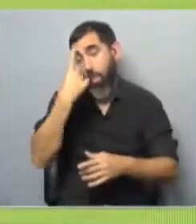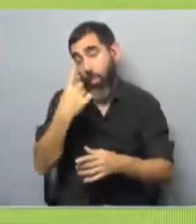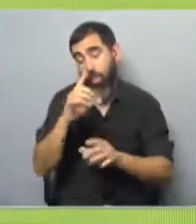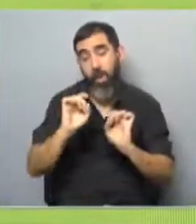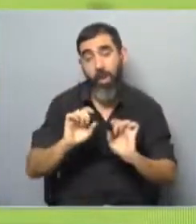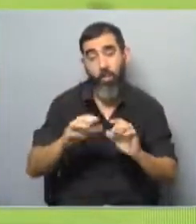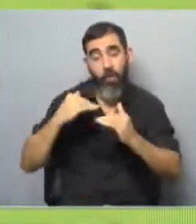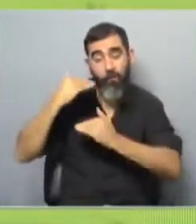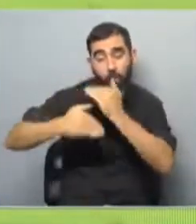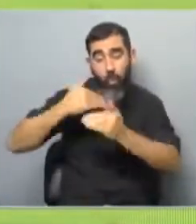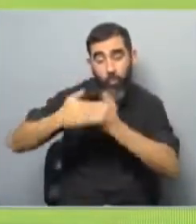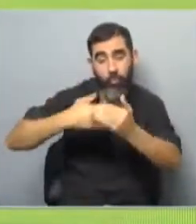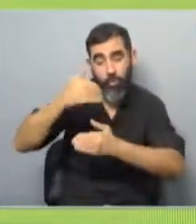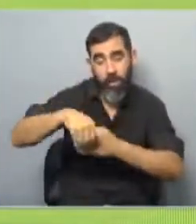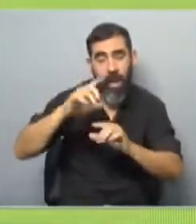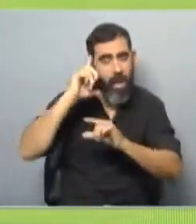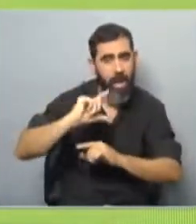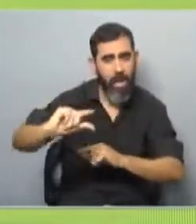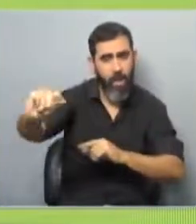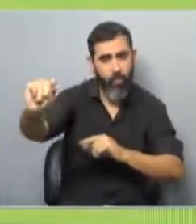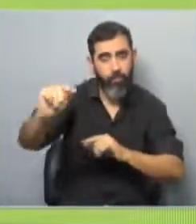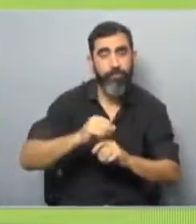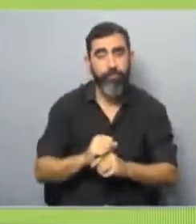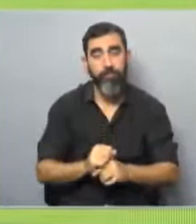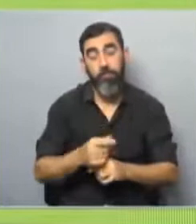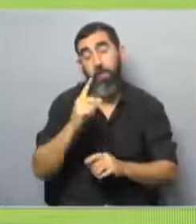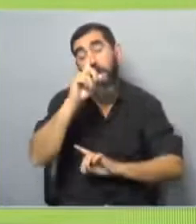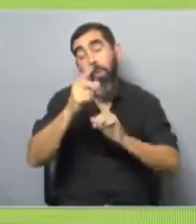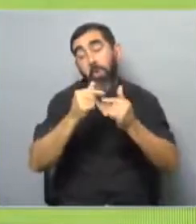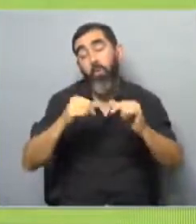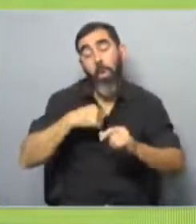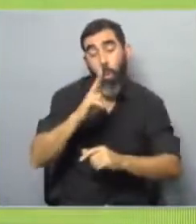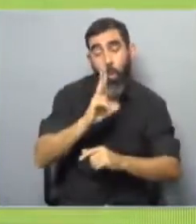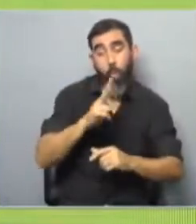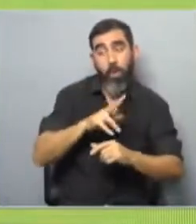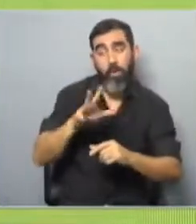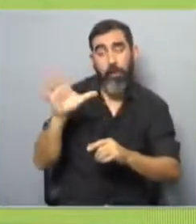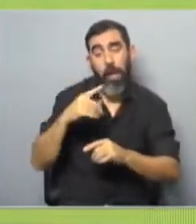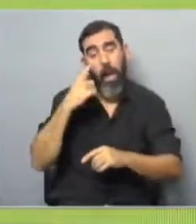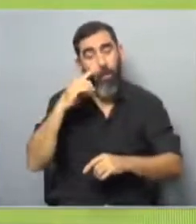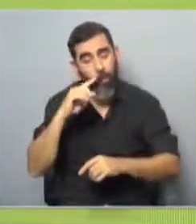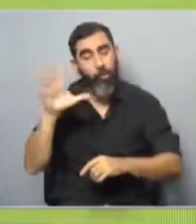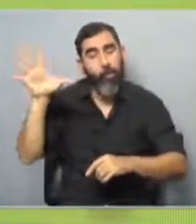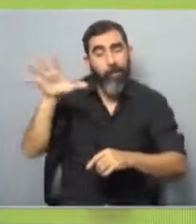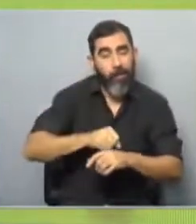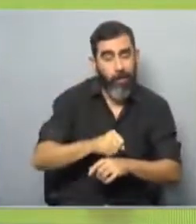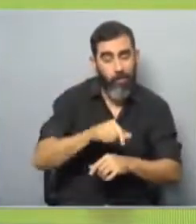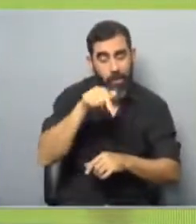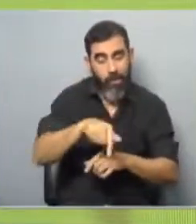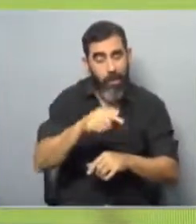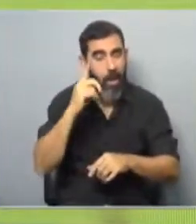originó, evolucionó muy lejos del territorio y, como decías tú, por una acción humana, a propósito, pues se trajo